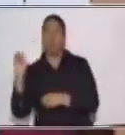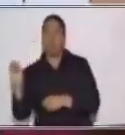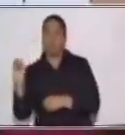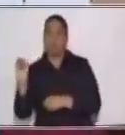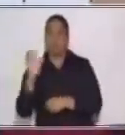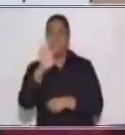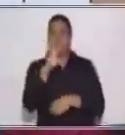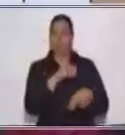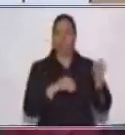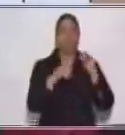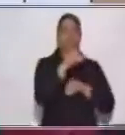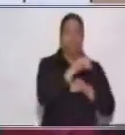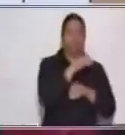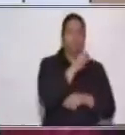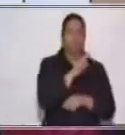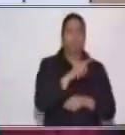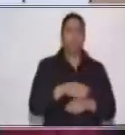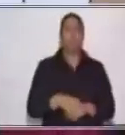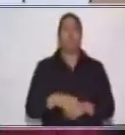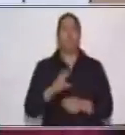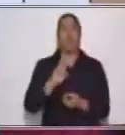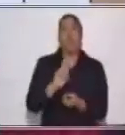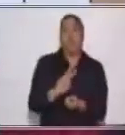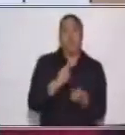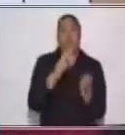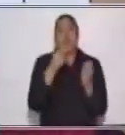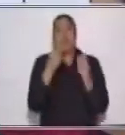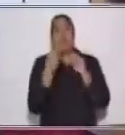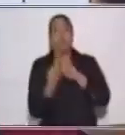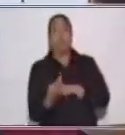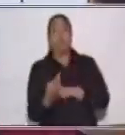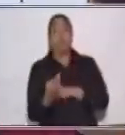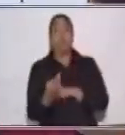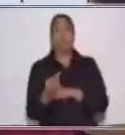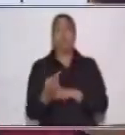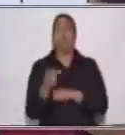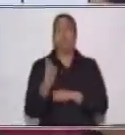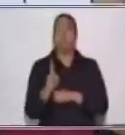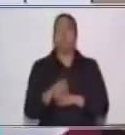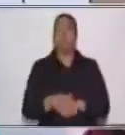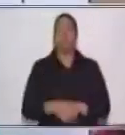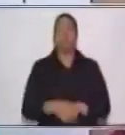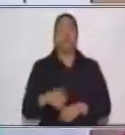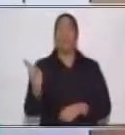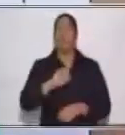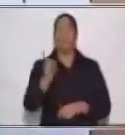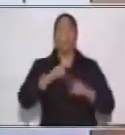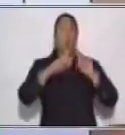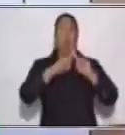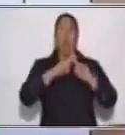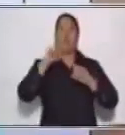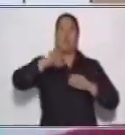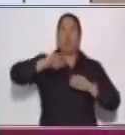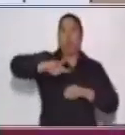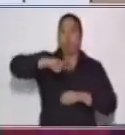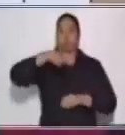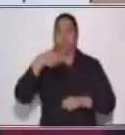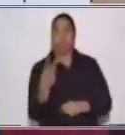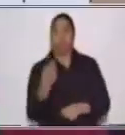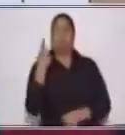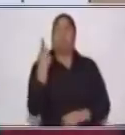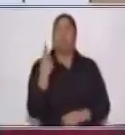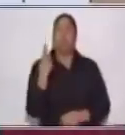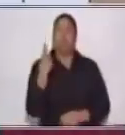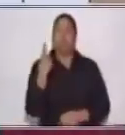igual a 1. Entonces, en lugar de colocar la x, vamos a colocar el valor que le asignamos, que es 1.